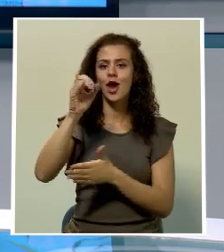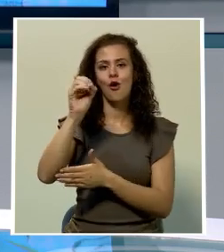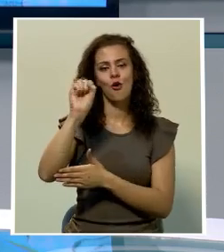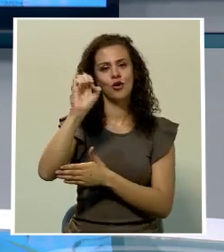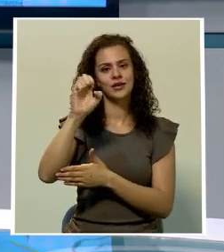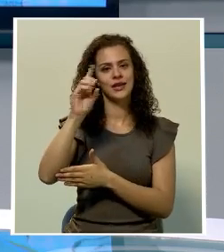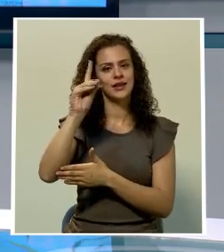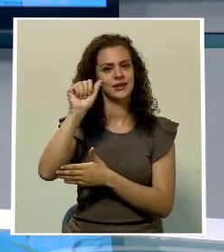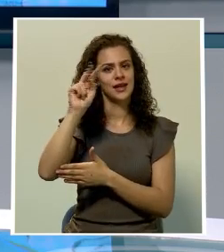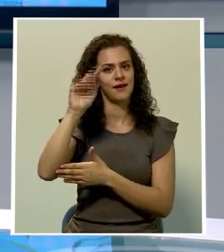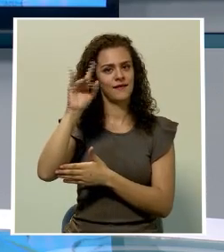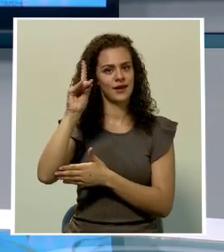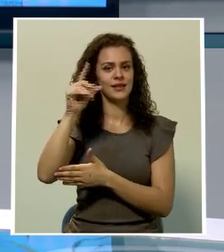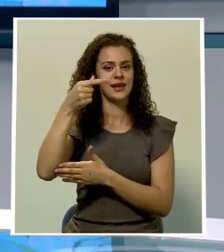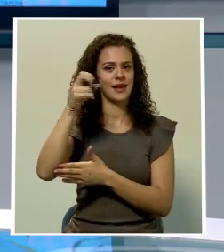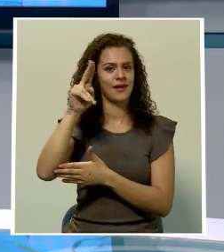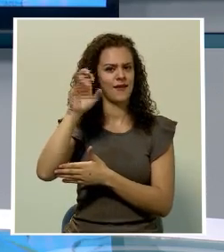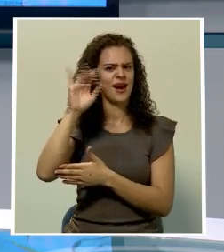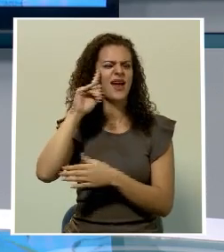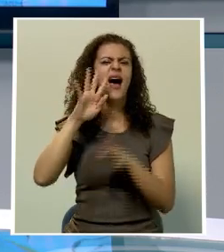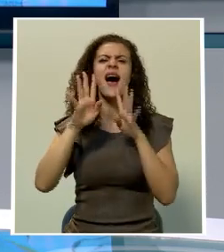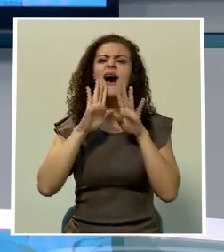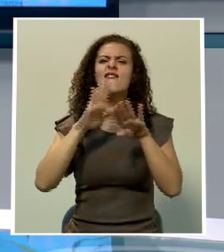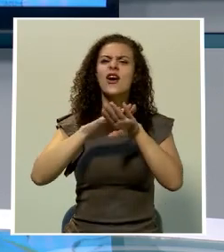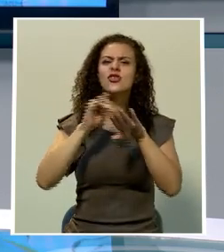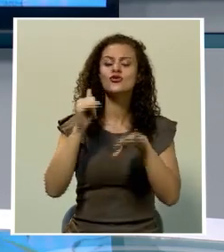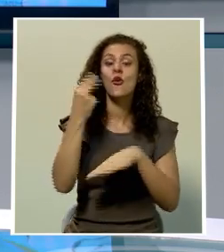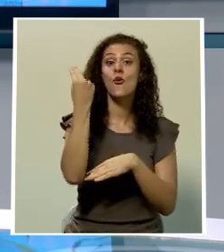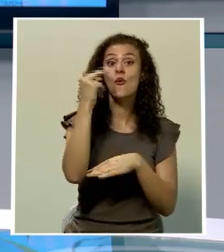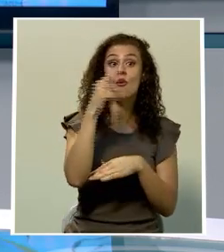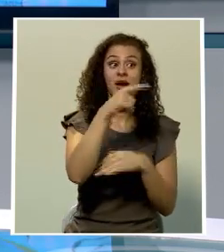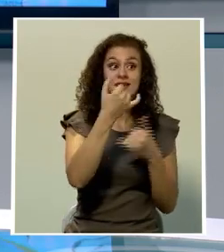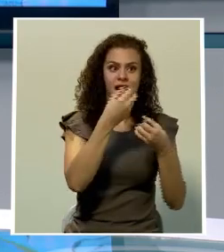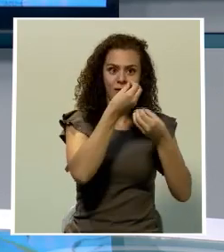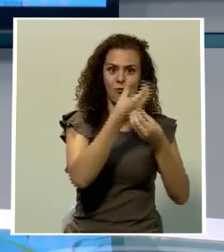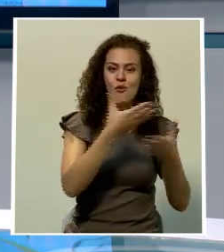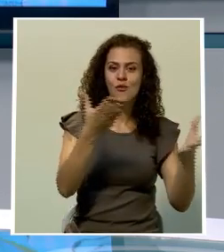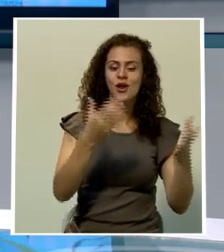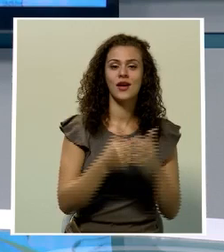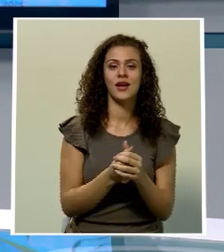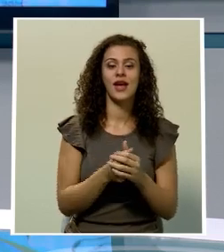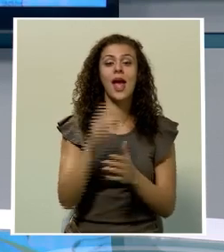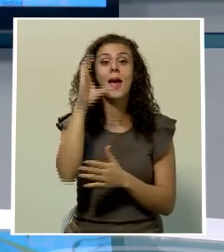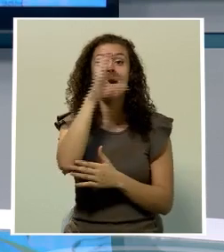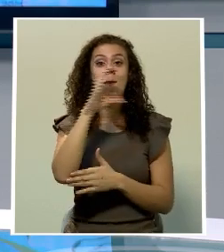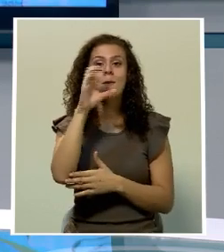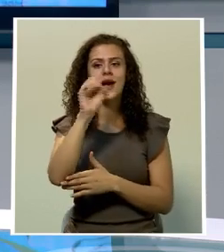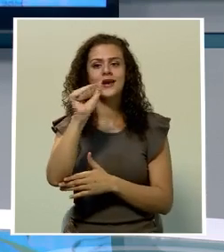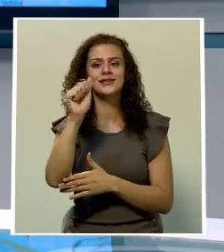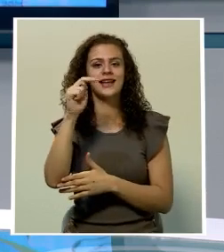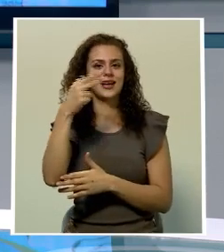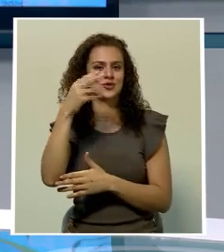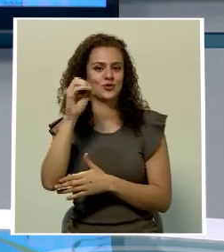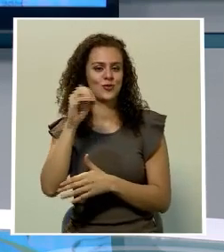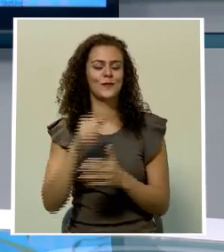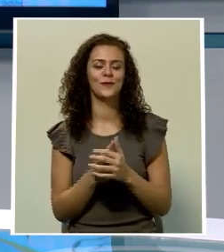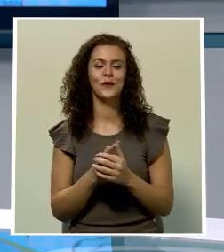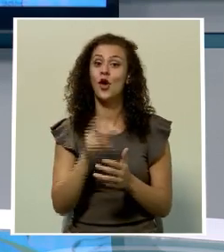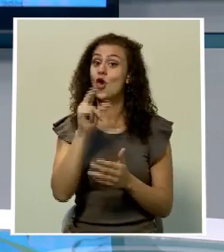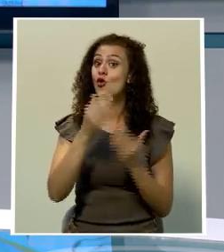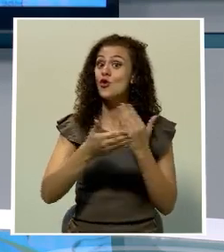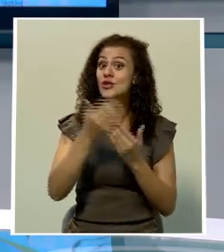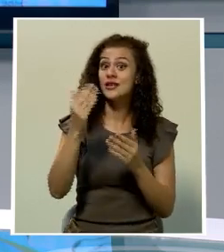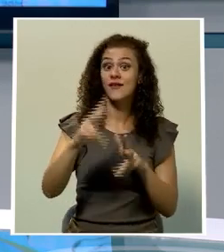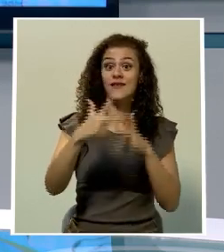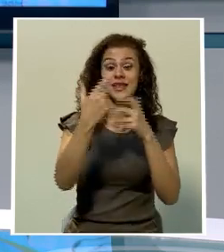José David Guevara. Vamos a hablar sobre la novela que acaba de publicar, En busca de Sancho. No se